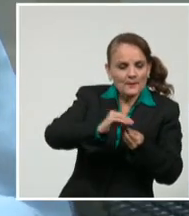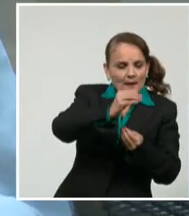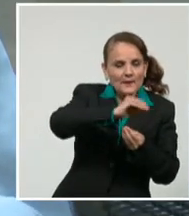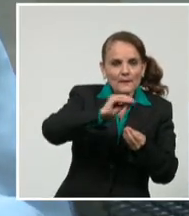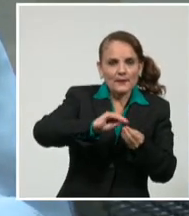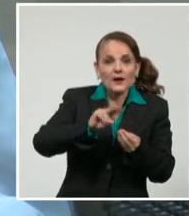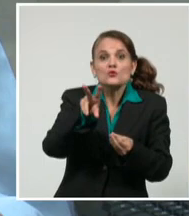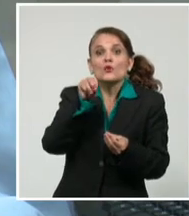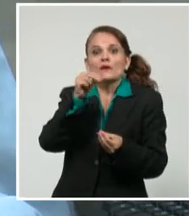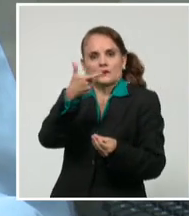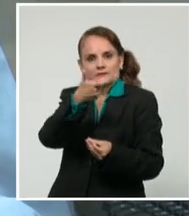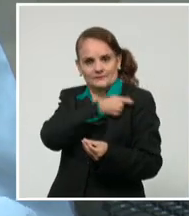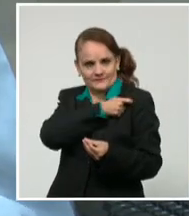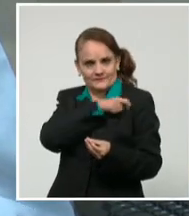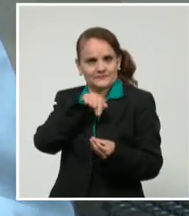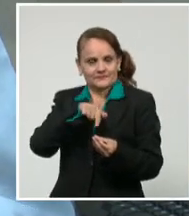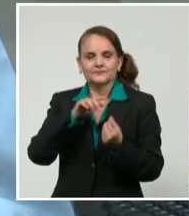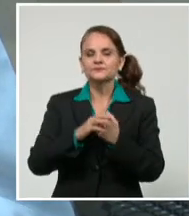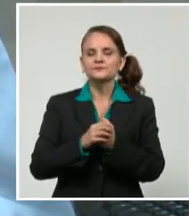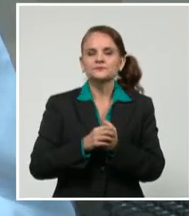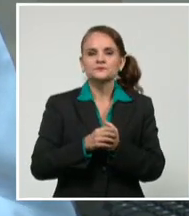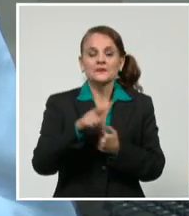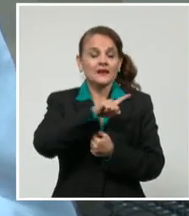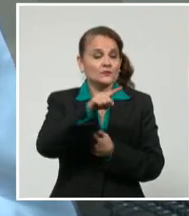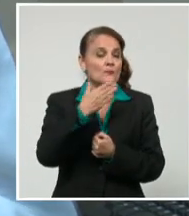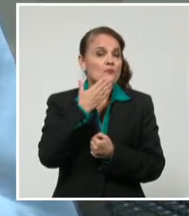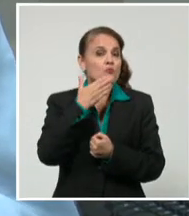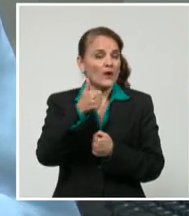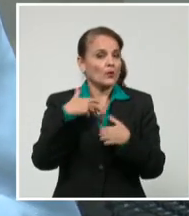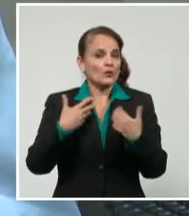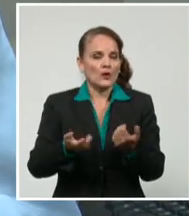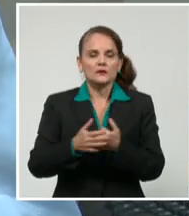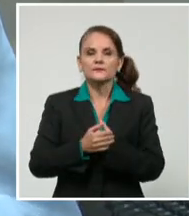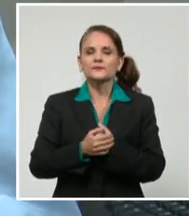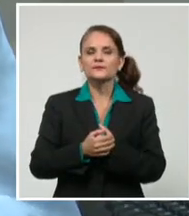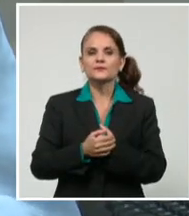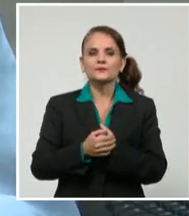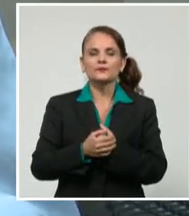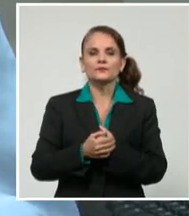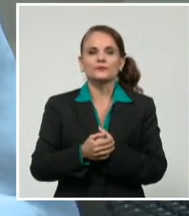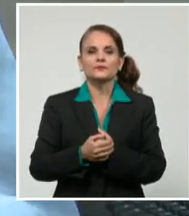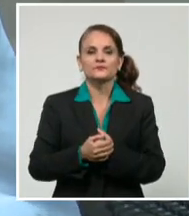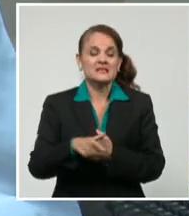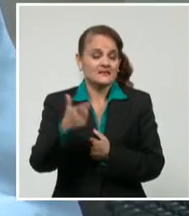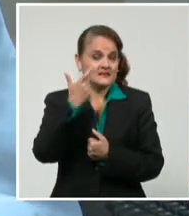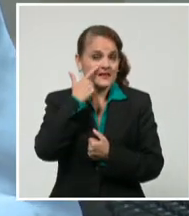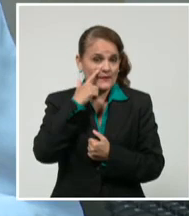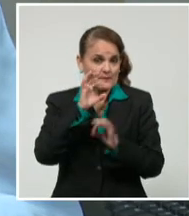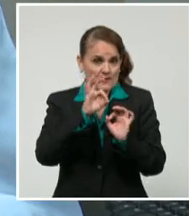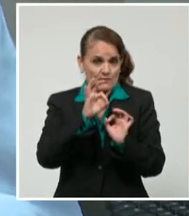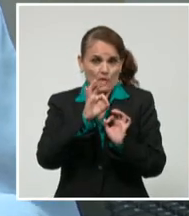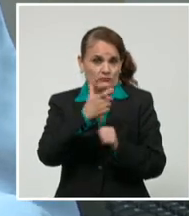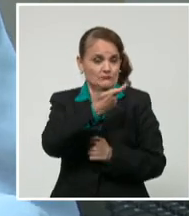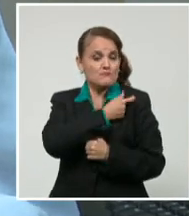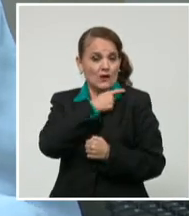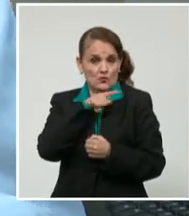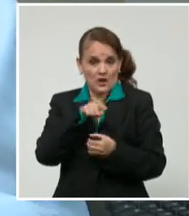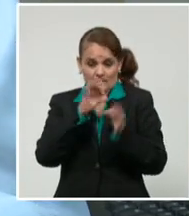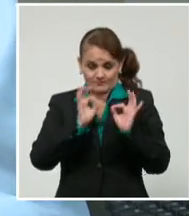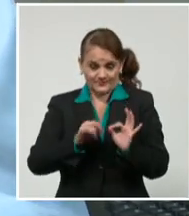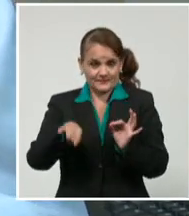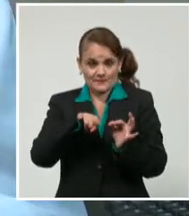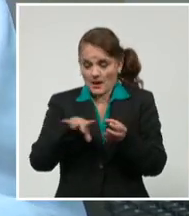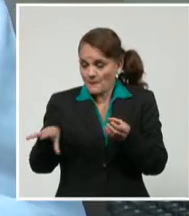grupo de ventajas que tiene una vacuna conjugada y es que se ha visto que la vacuna conjugada induce un tipo de